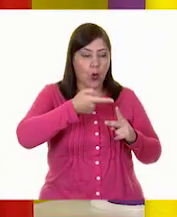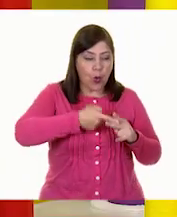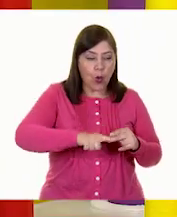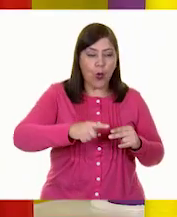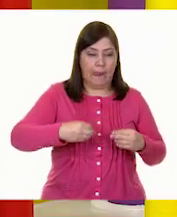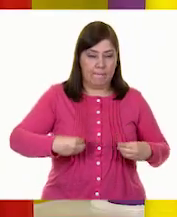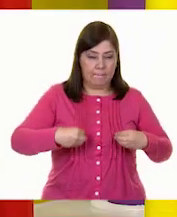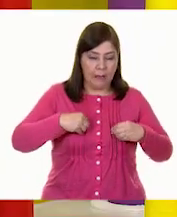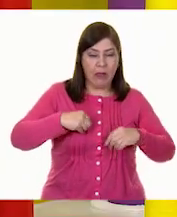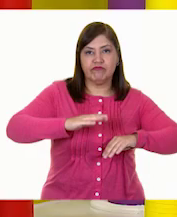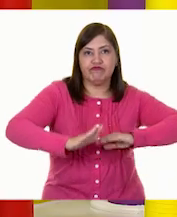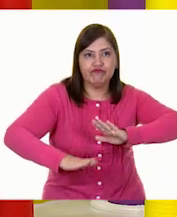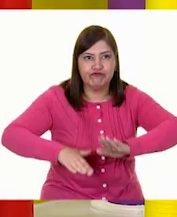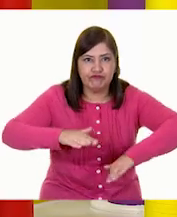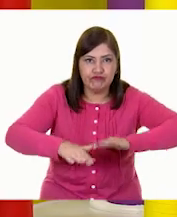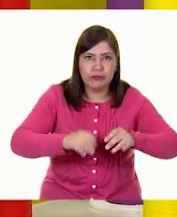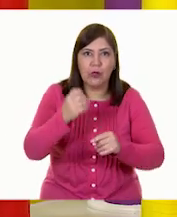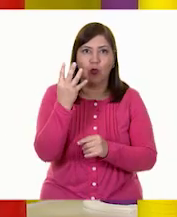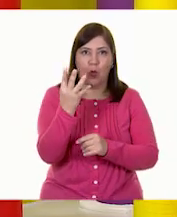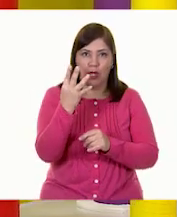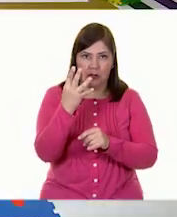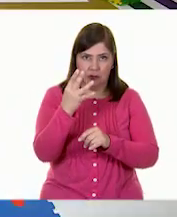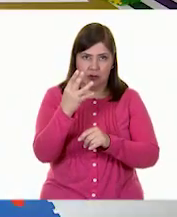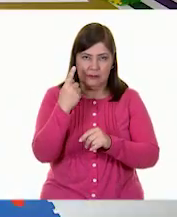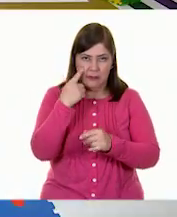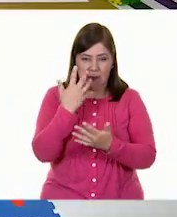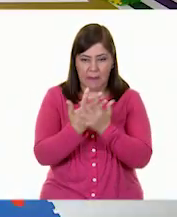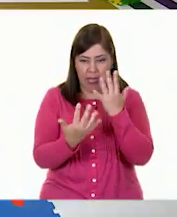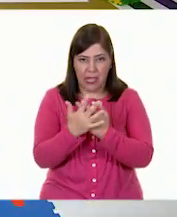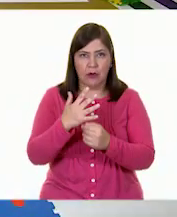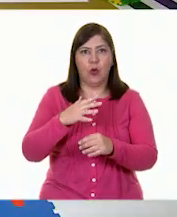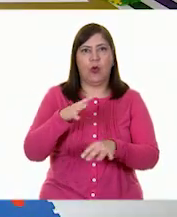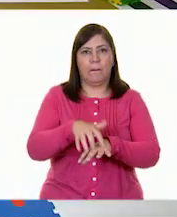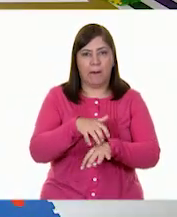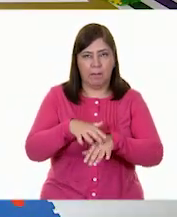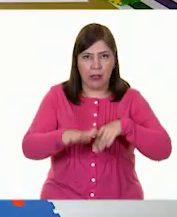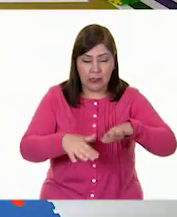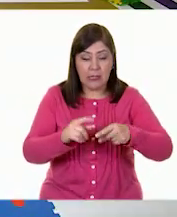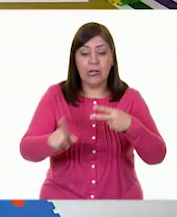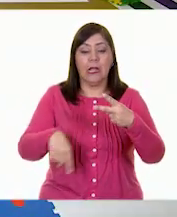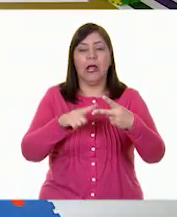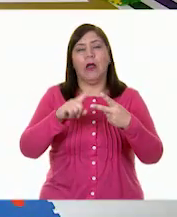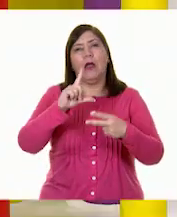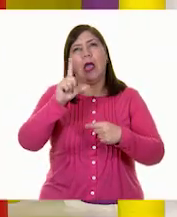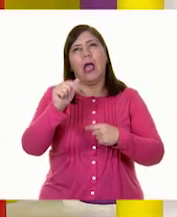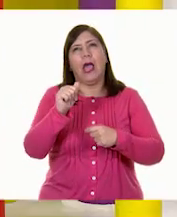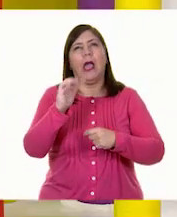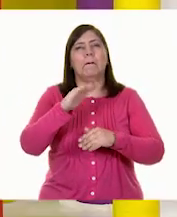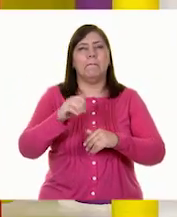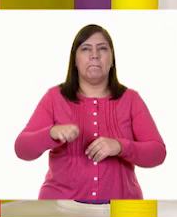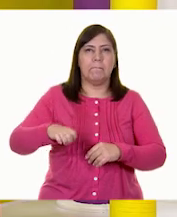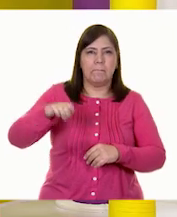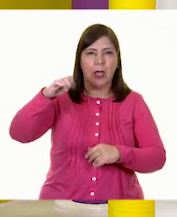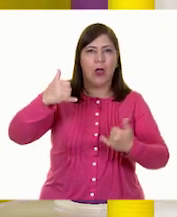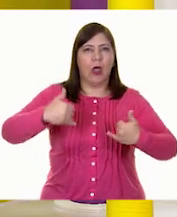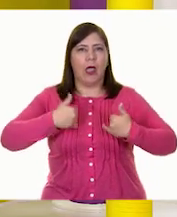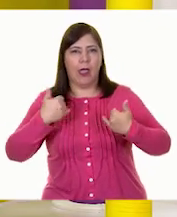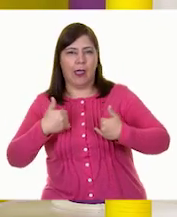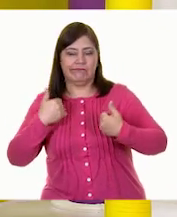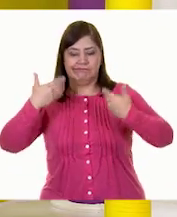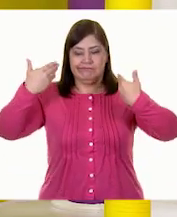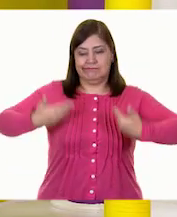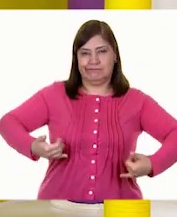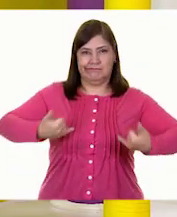vida, uno gatea en cuatro. Luego, en el atardecer de la vida, que es cuando uno es acá joven y